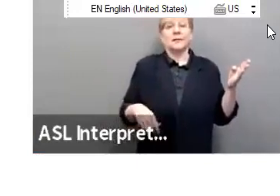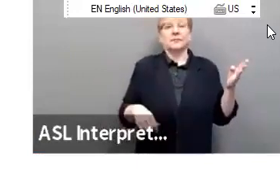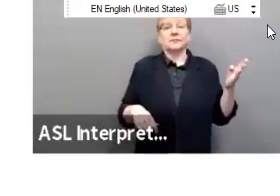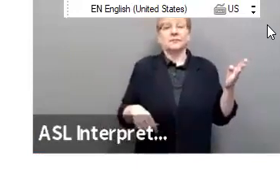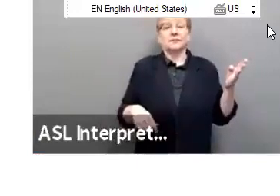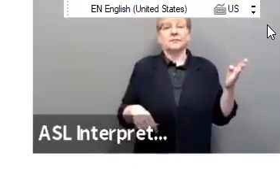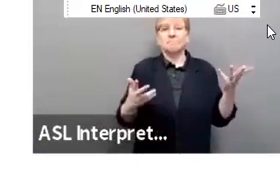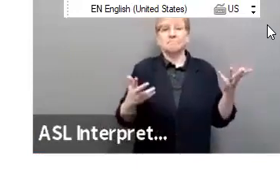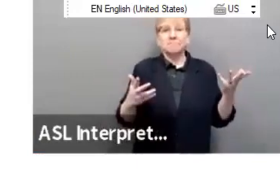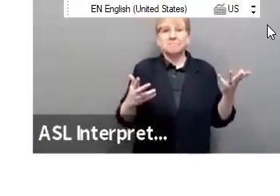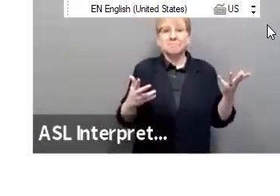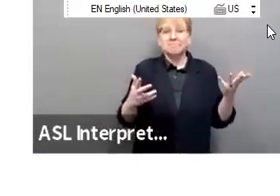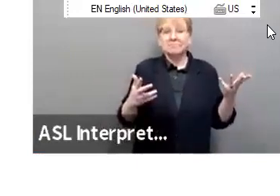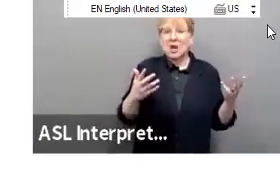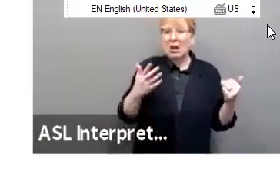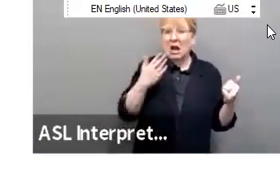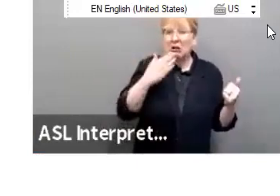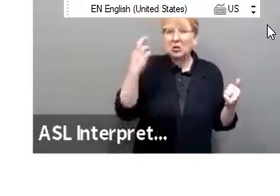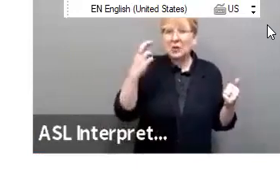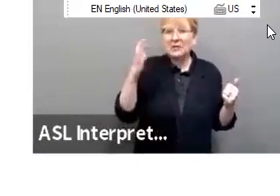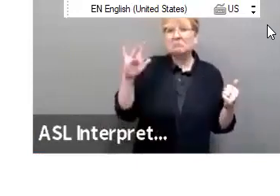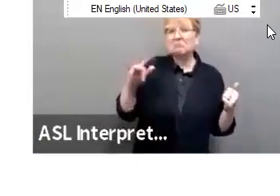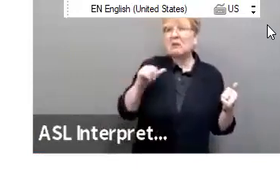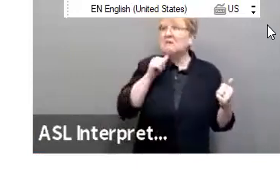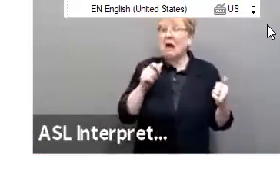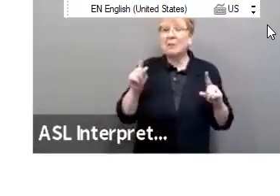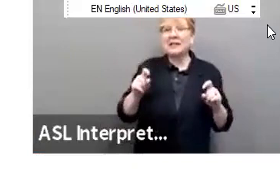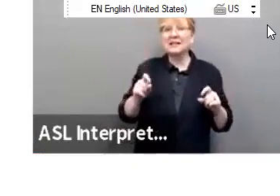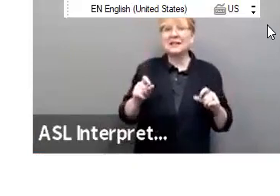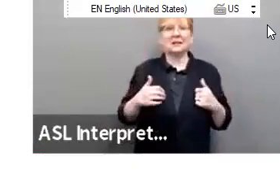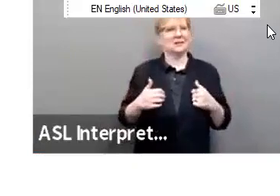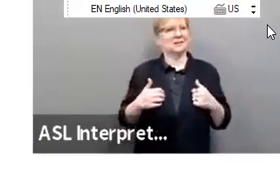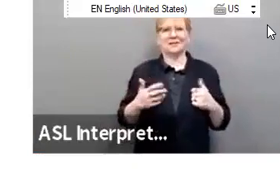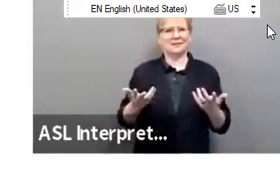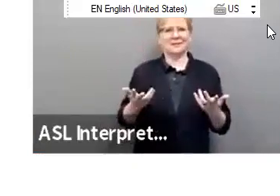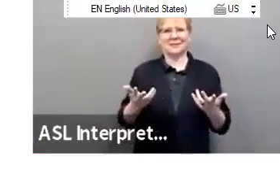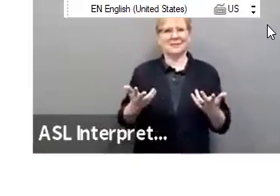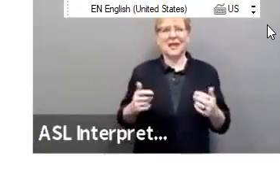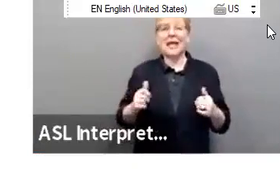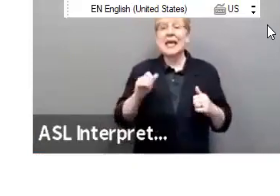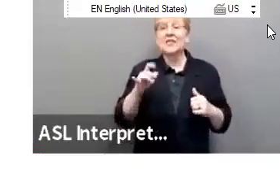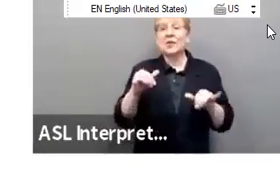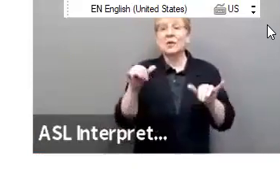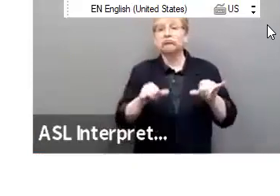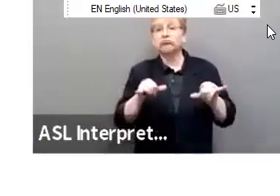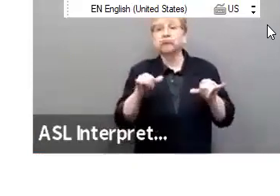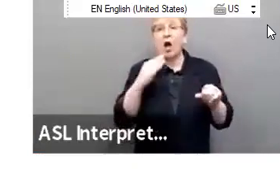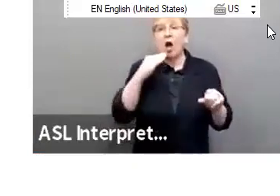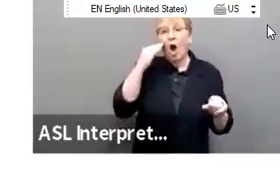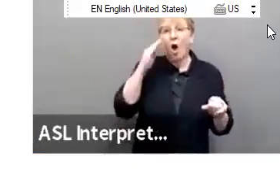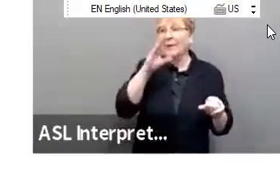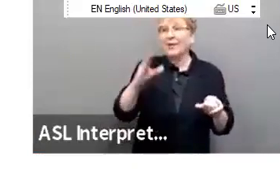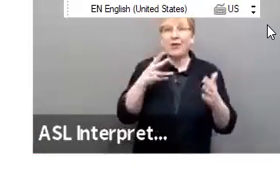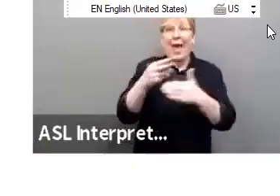para poder mantener controlados los casos. Creo que tenemos 175 lugares para hacerse la prueba de los que sabemos. Por